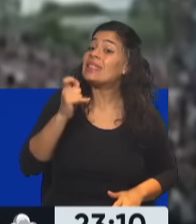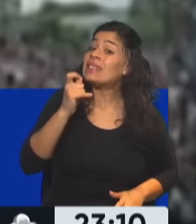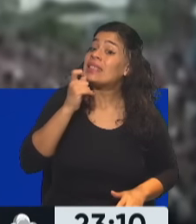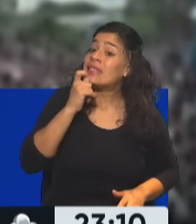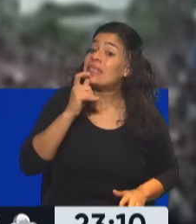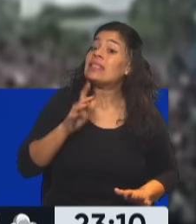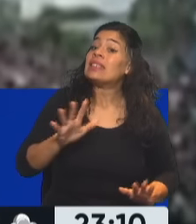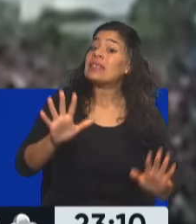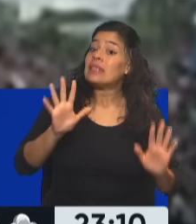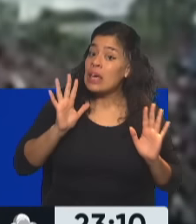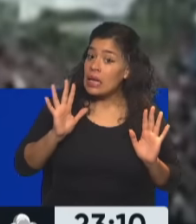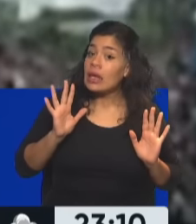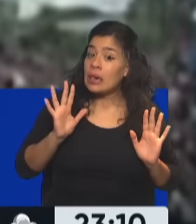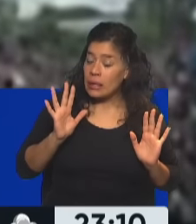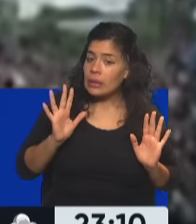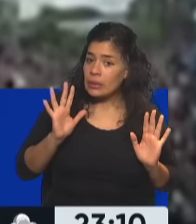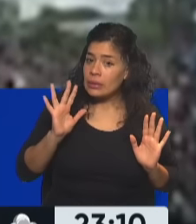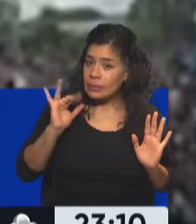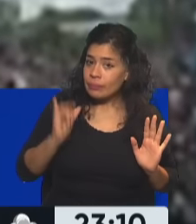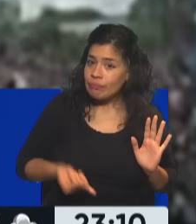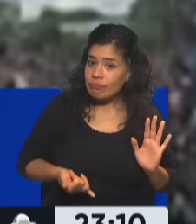negado y transmutado.